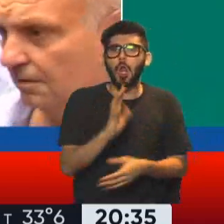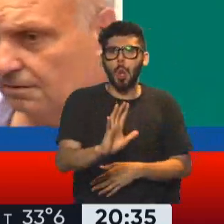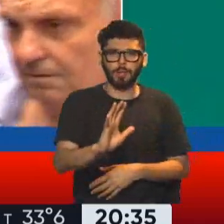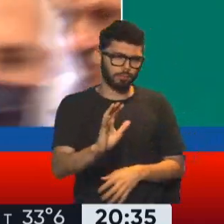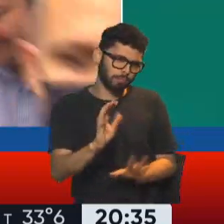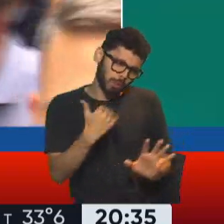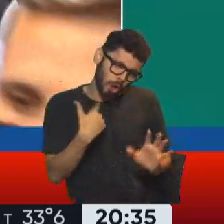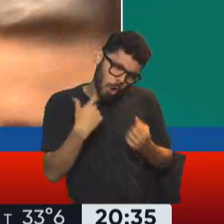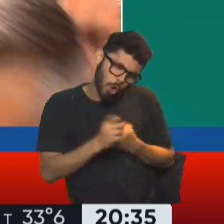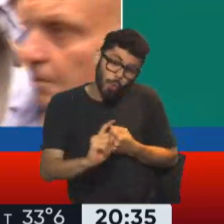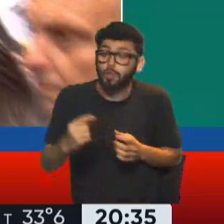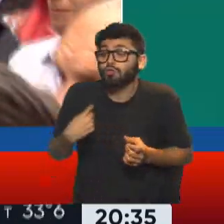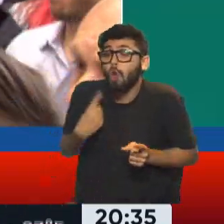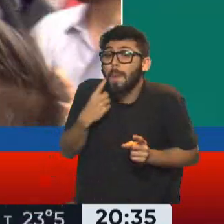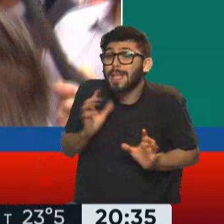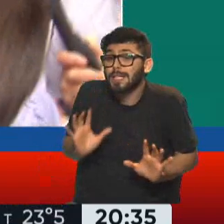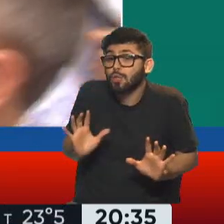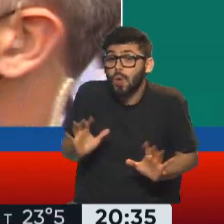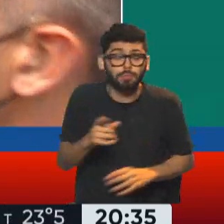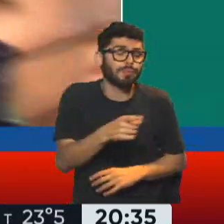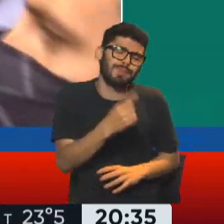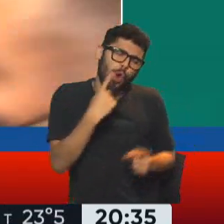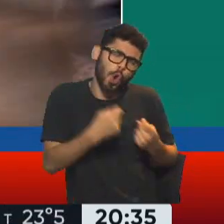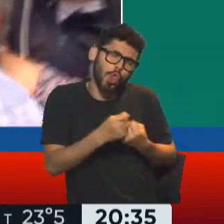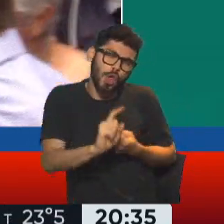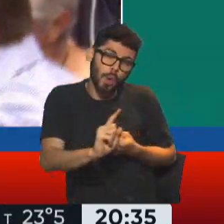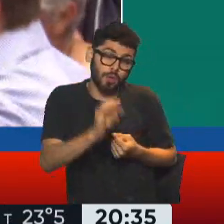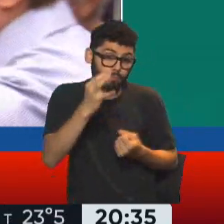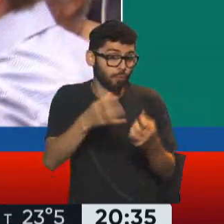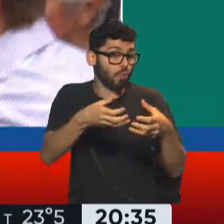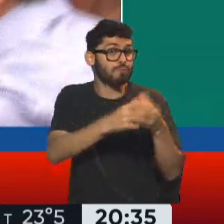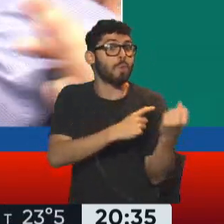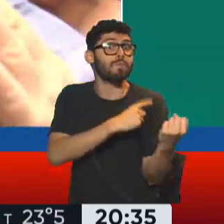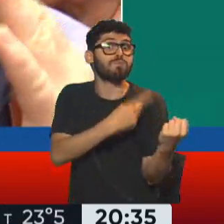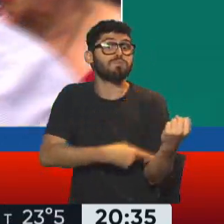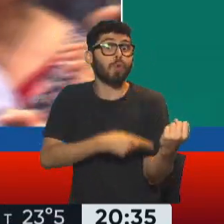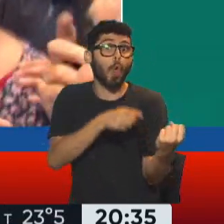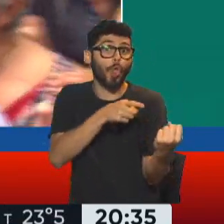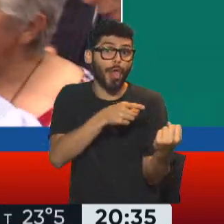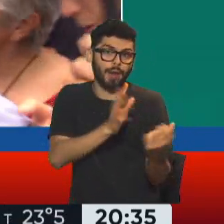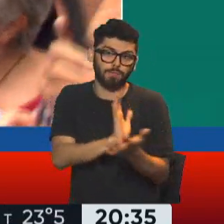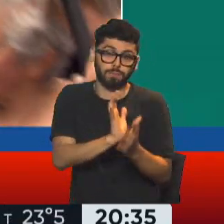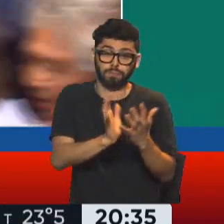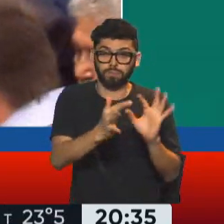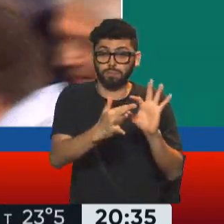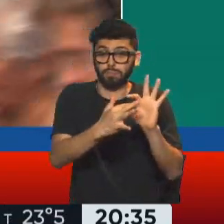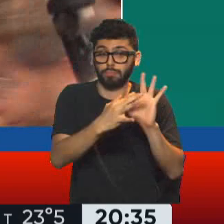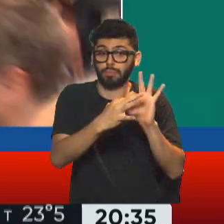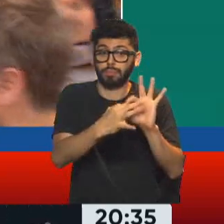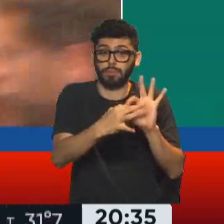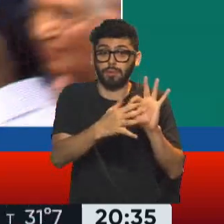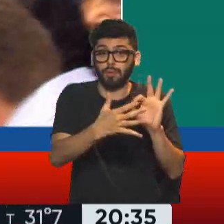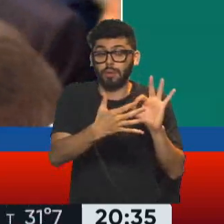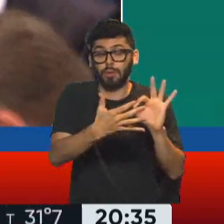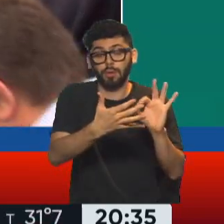es lo discrepar. que yo creo, digamos. Yo voy a discrepar porque estamos hablando de sectores de poder que tienen contactos estrechos con